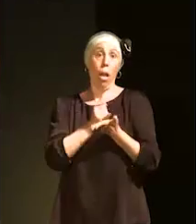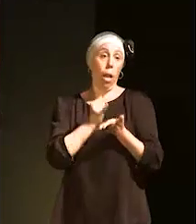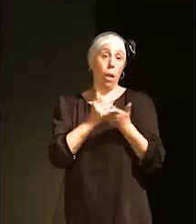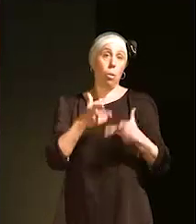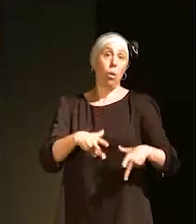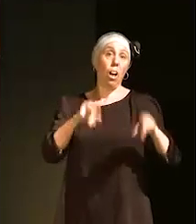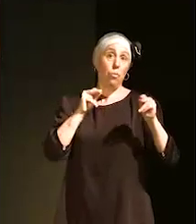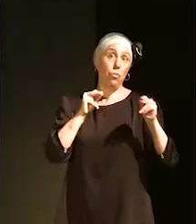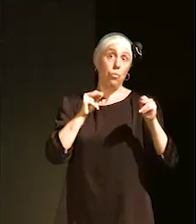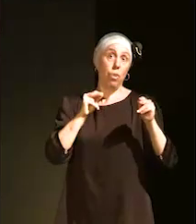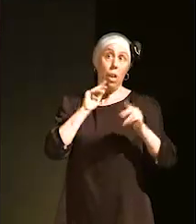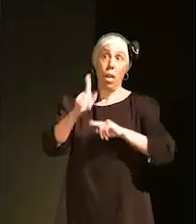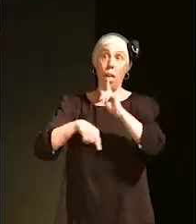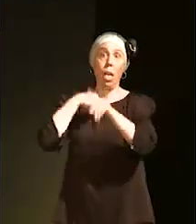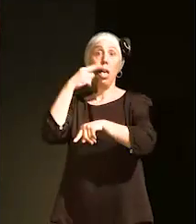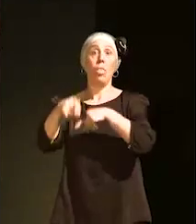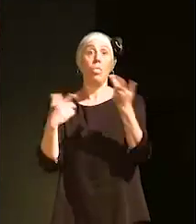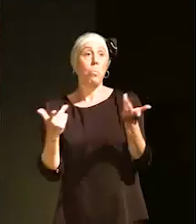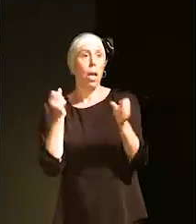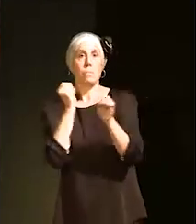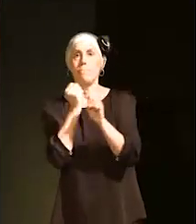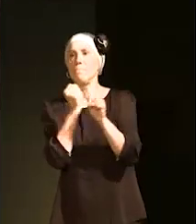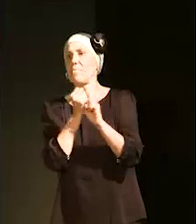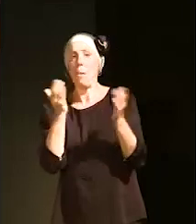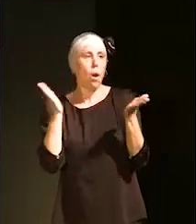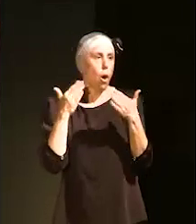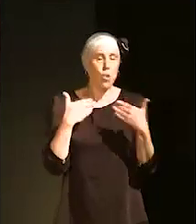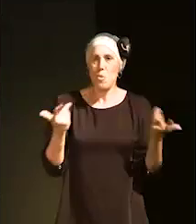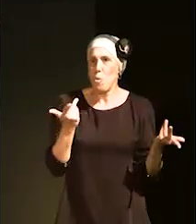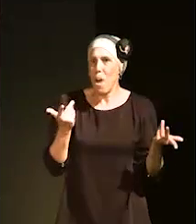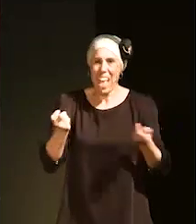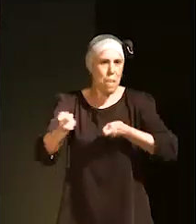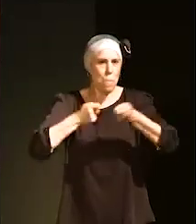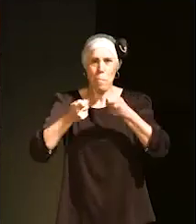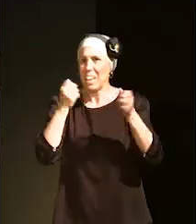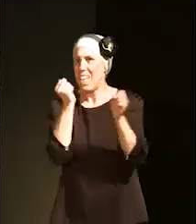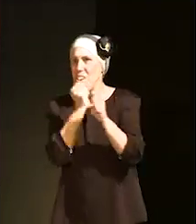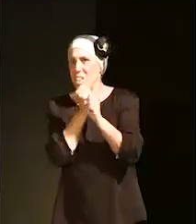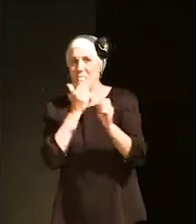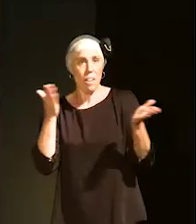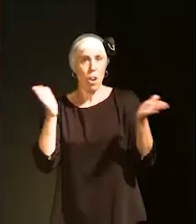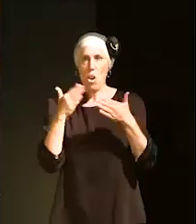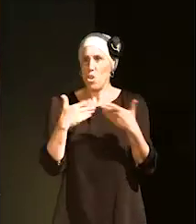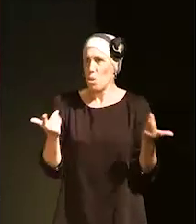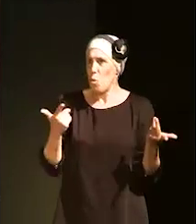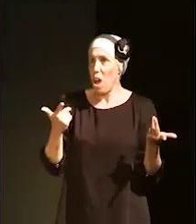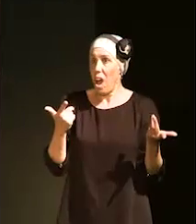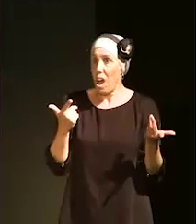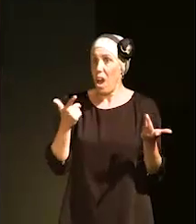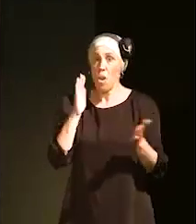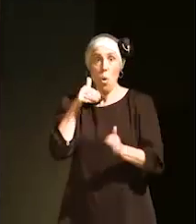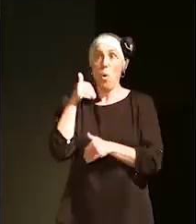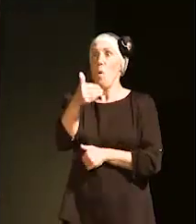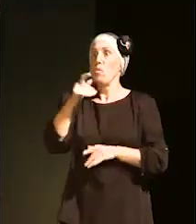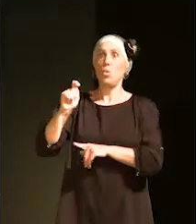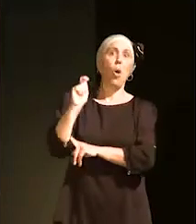encontrarán con el obstáculo de que no hay un campo de trabajo no hay un mercado que ofrezca posibilidades ni de éxito mucho menos de